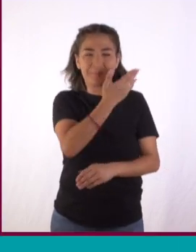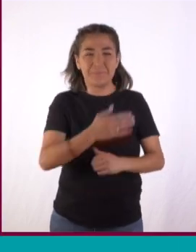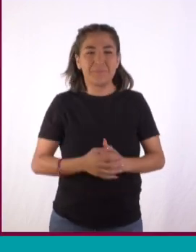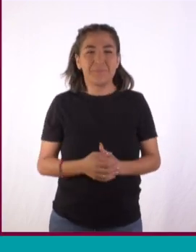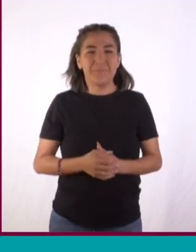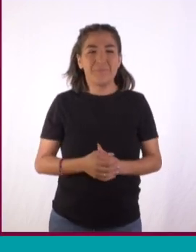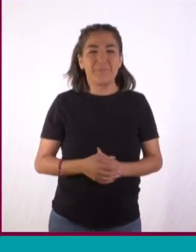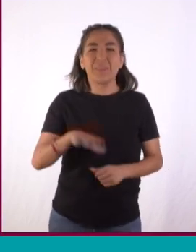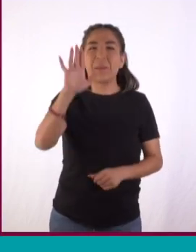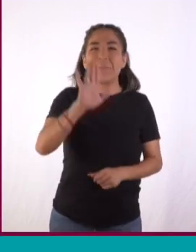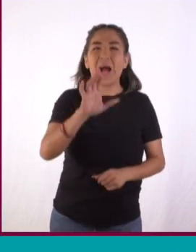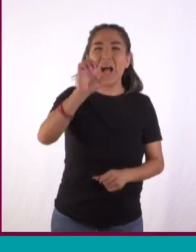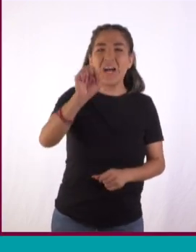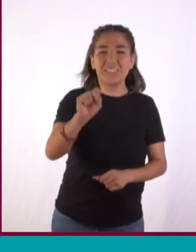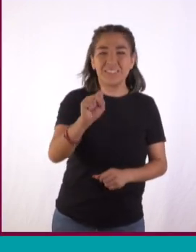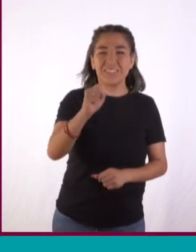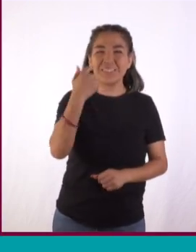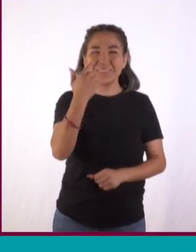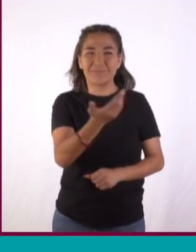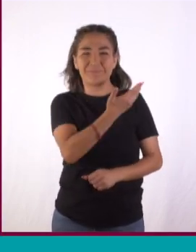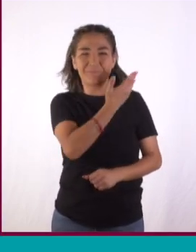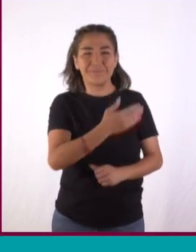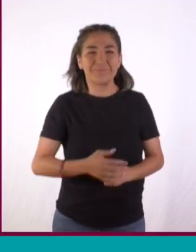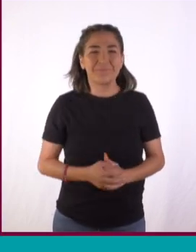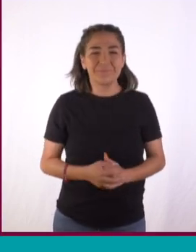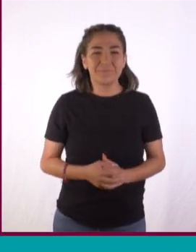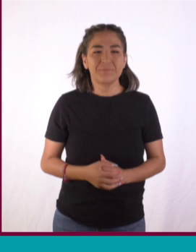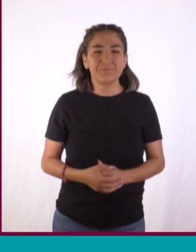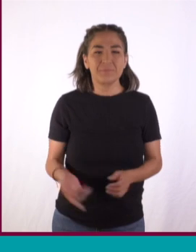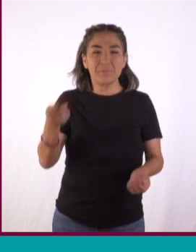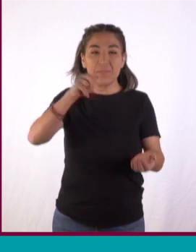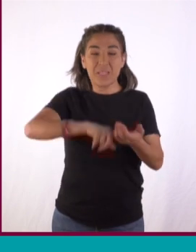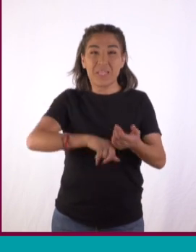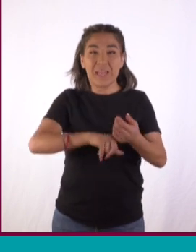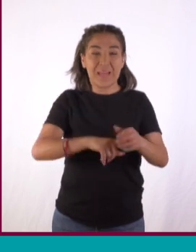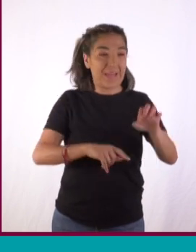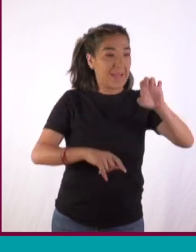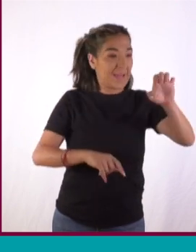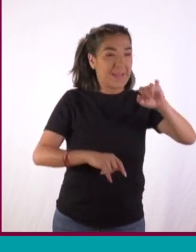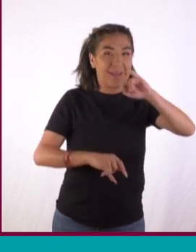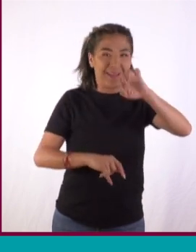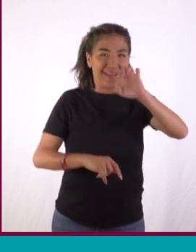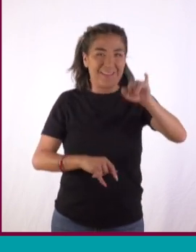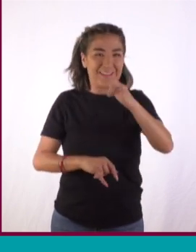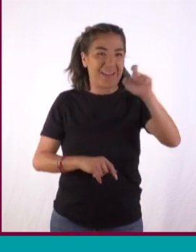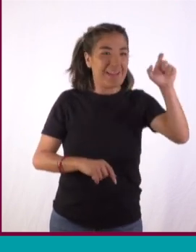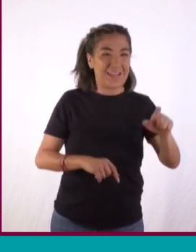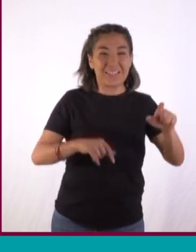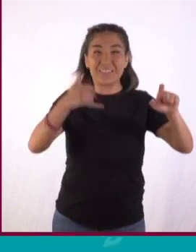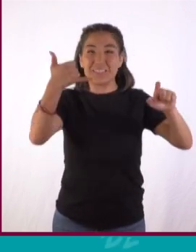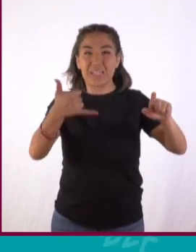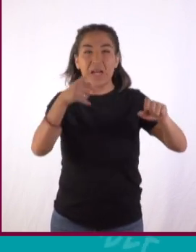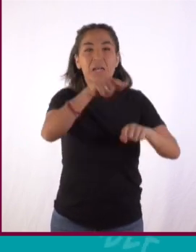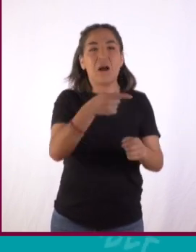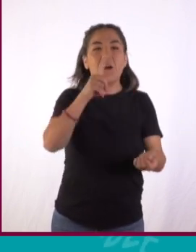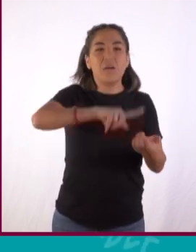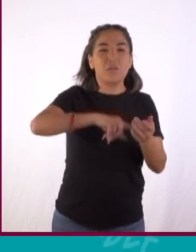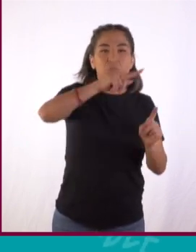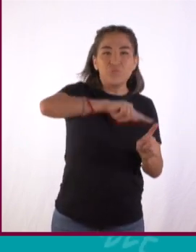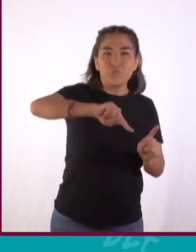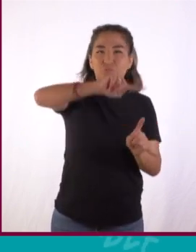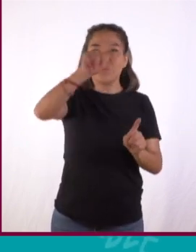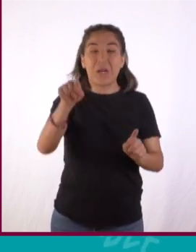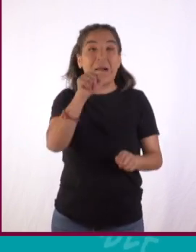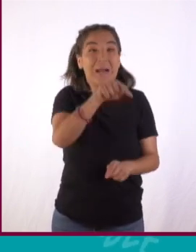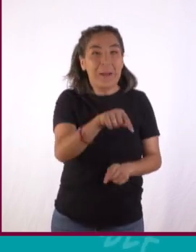la curva tiene una forma de S. Vemos cómo al cruce de nuestros ejes X y Y nace una curva,